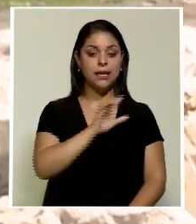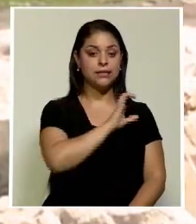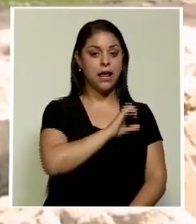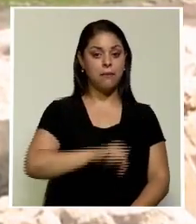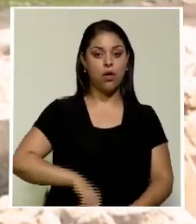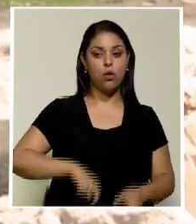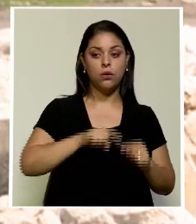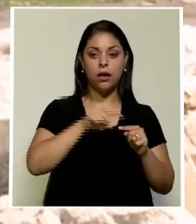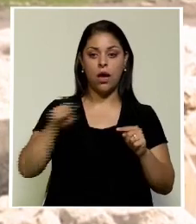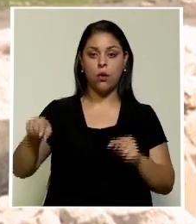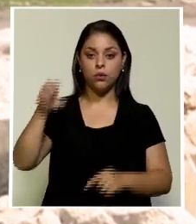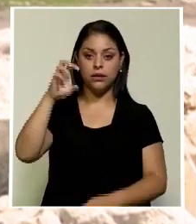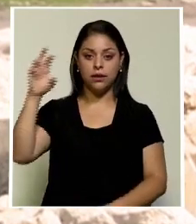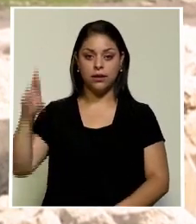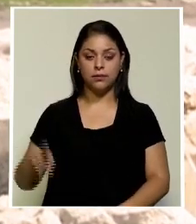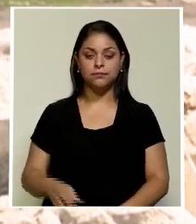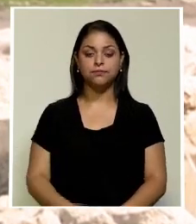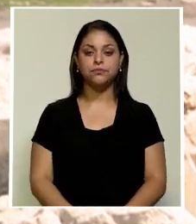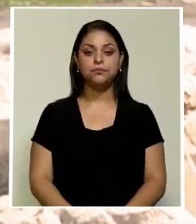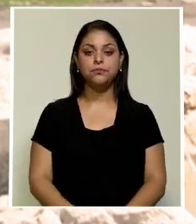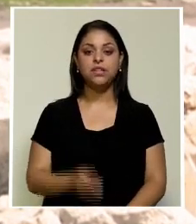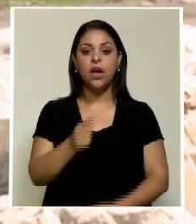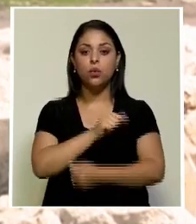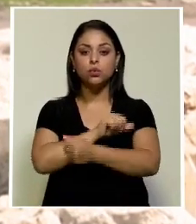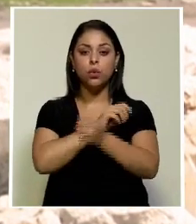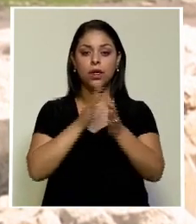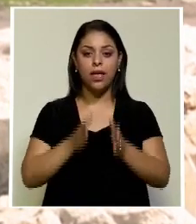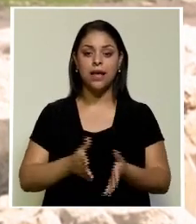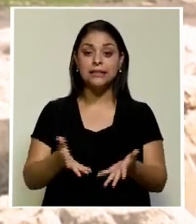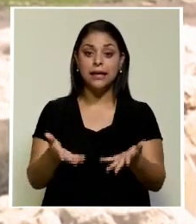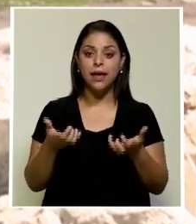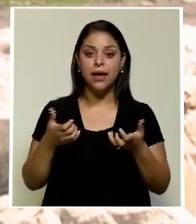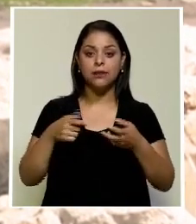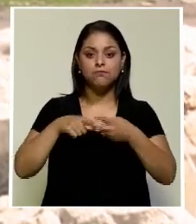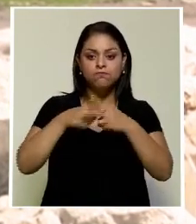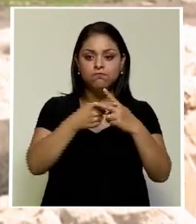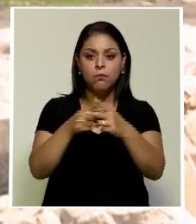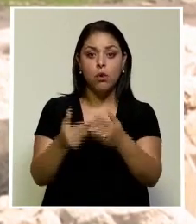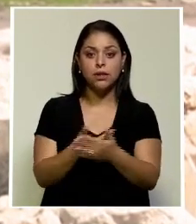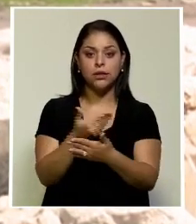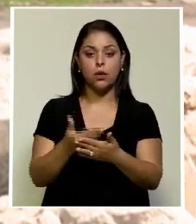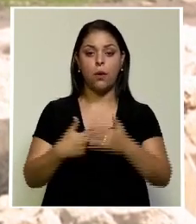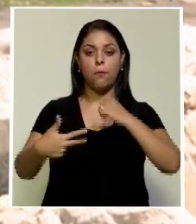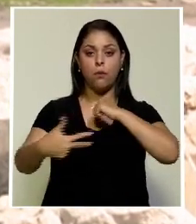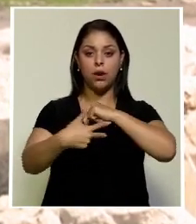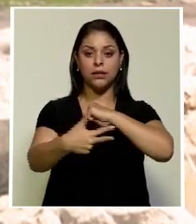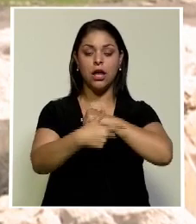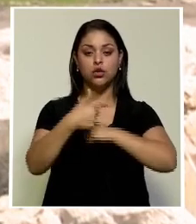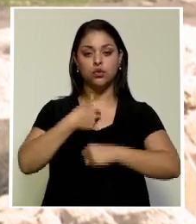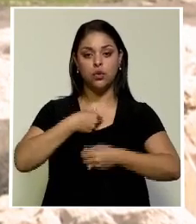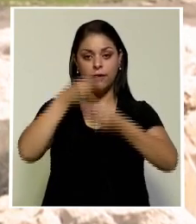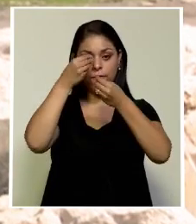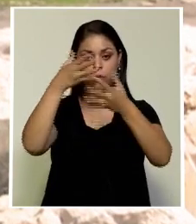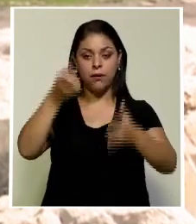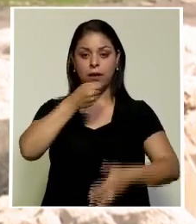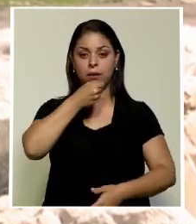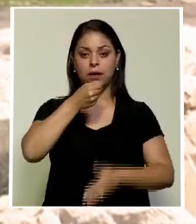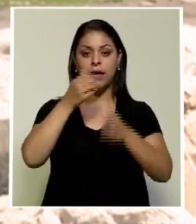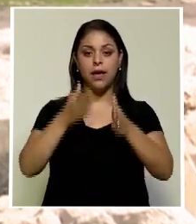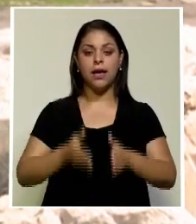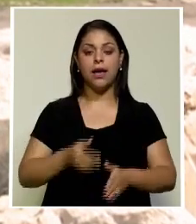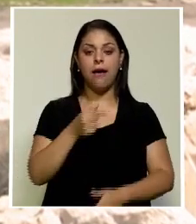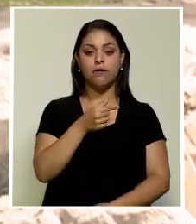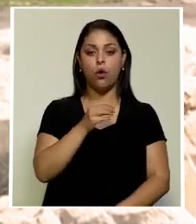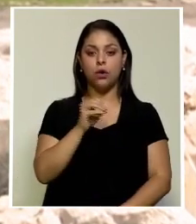solución permanente que buscan las autoridades es la modernización del puerto. Le informó desde Caldera Andrés Ortiz, con el trabajo en cámara